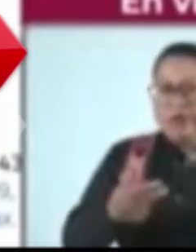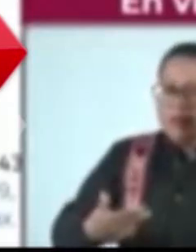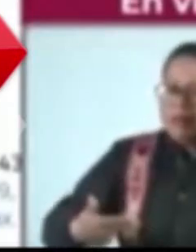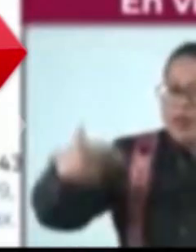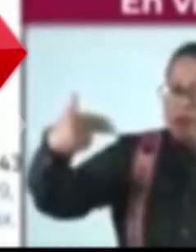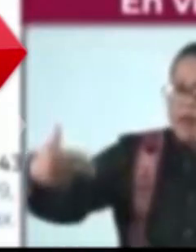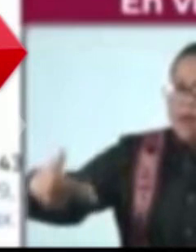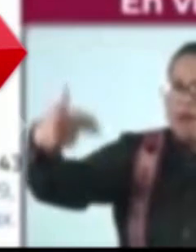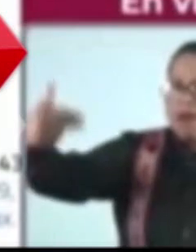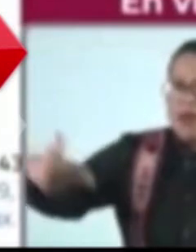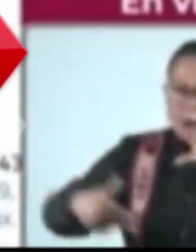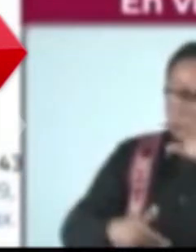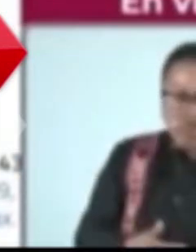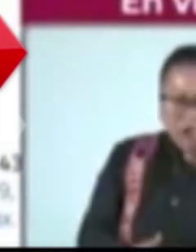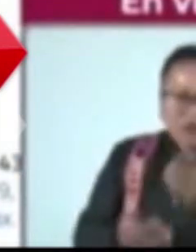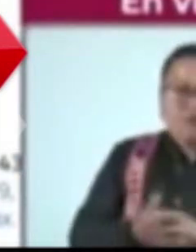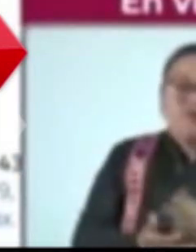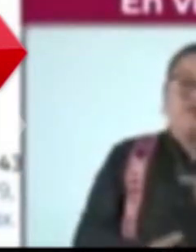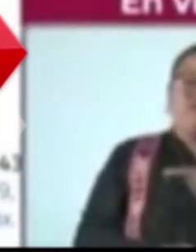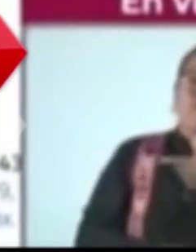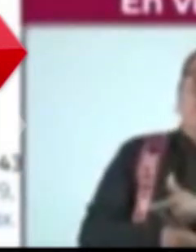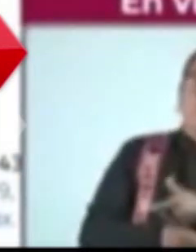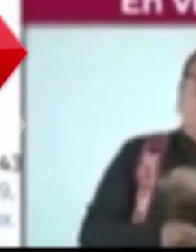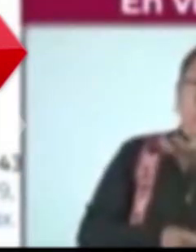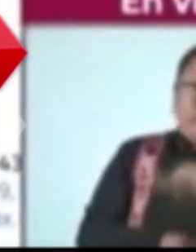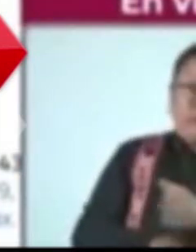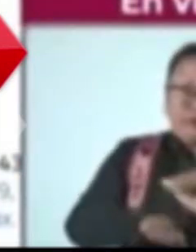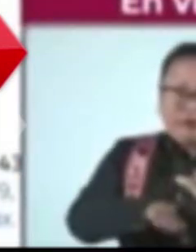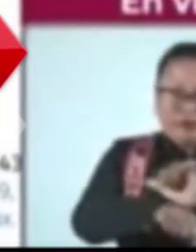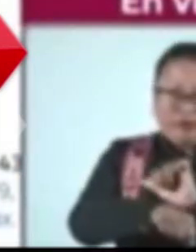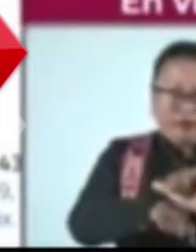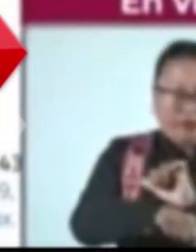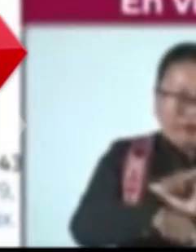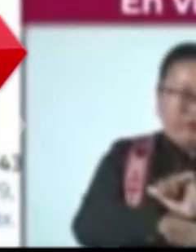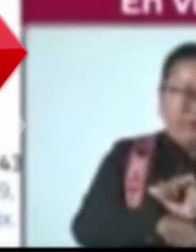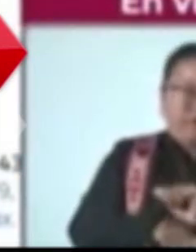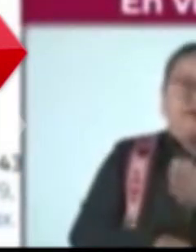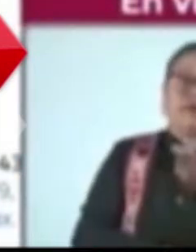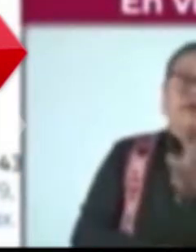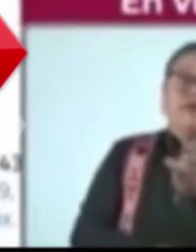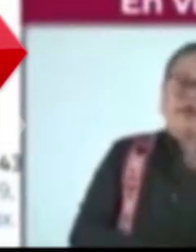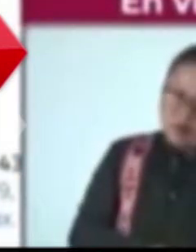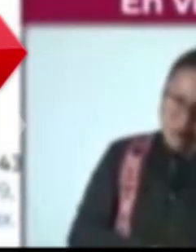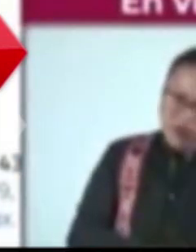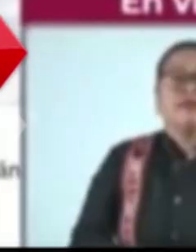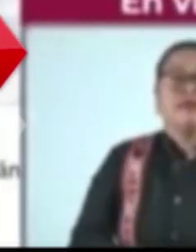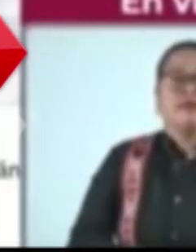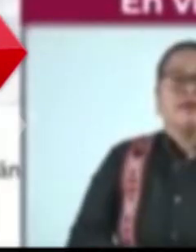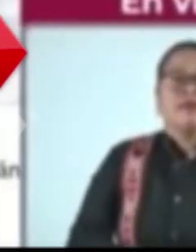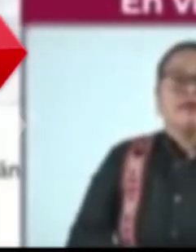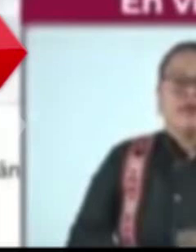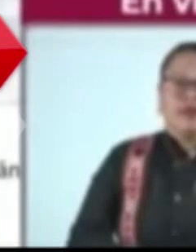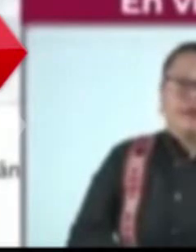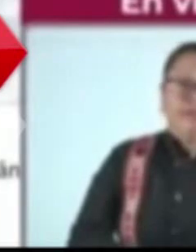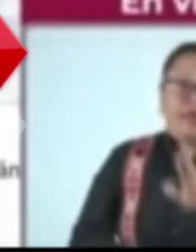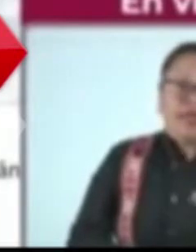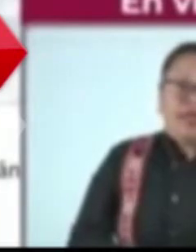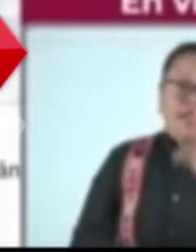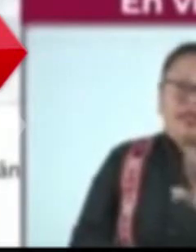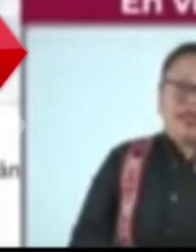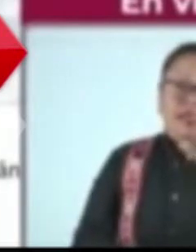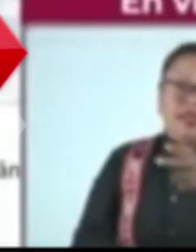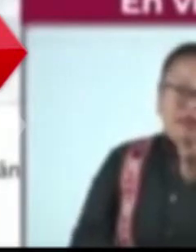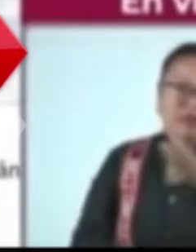pero en las investigaciones que detectaban las cámaras a bordo del vehículo que conducía y establecieron